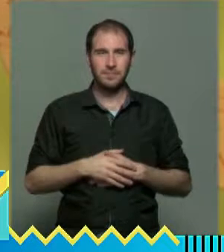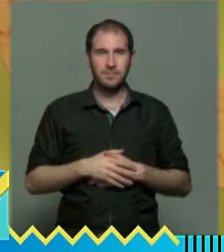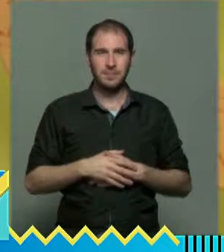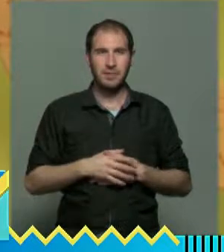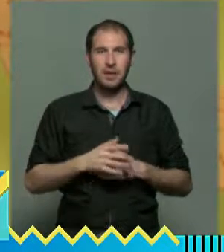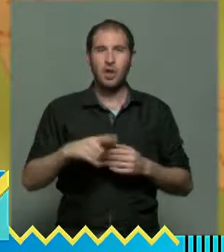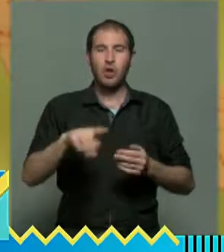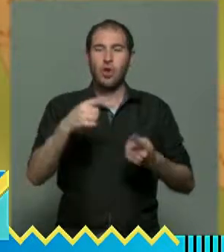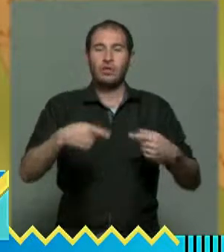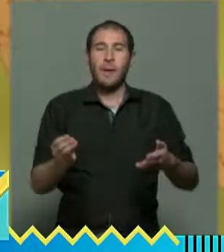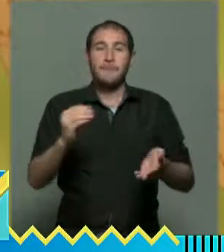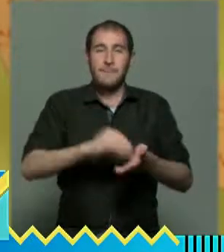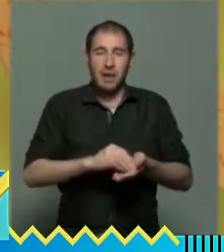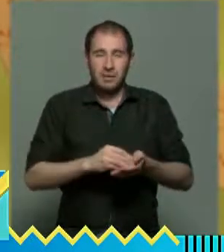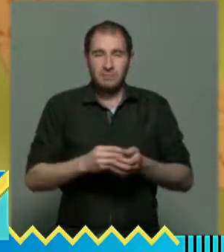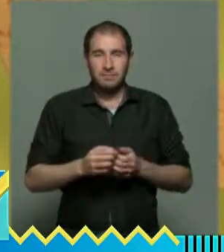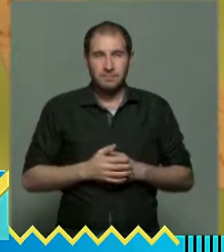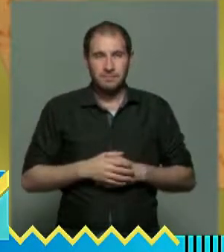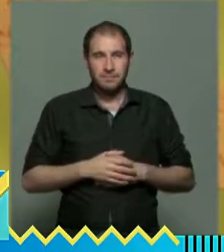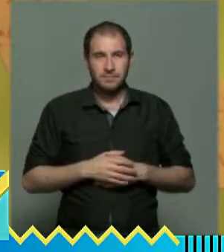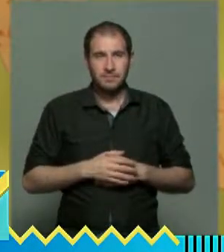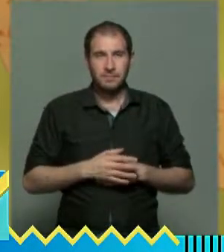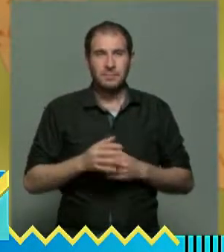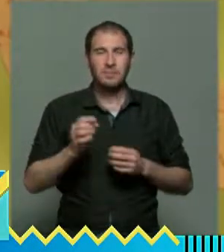un punto más a afectar, digamos, la